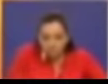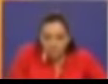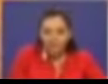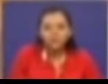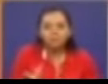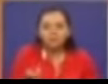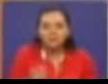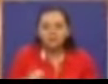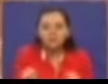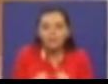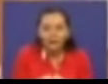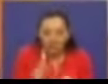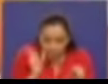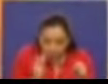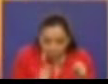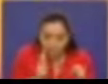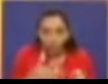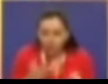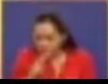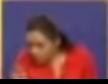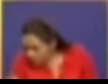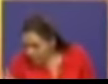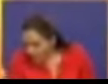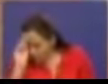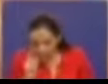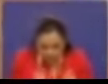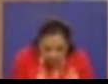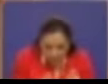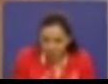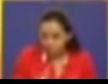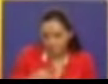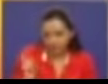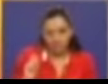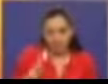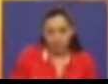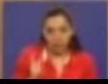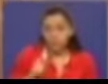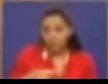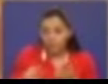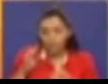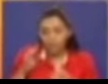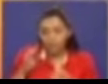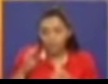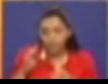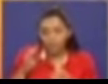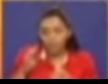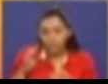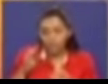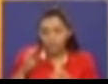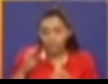voluntario. El subempleo es involuntario. Ese subempleo, es decir, estoy ganando menos del salario